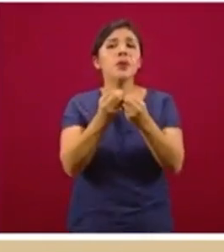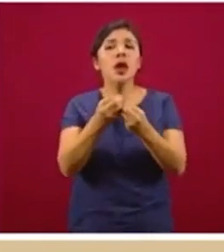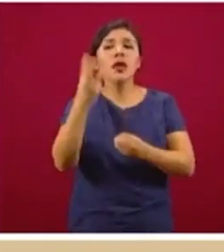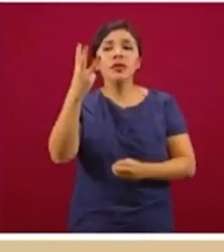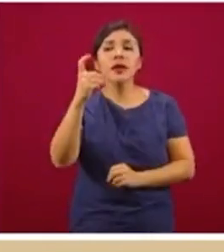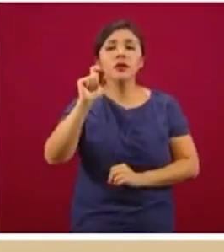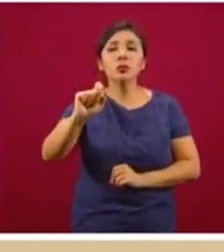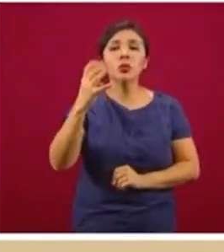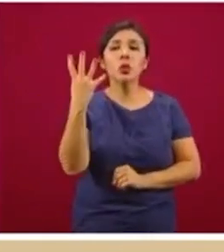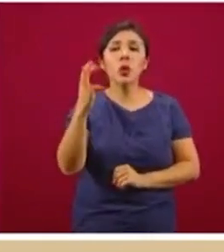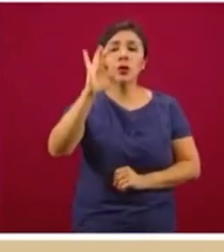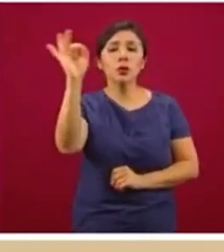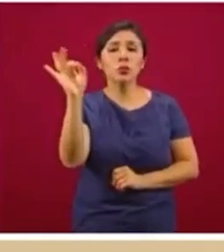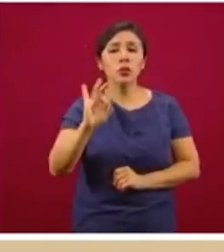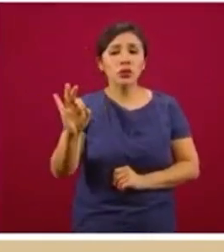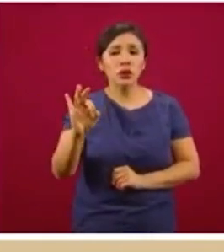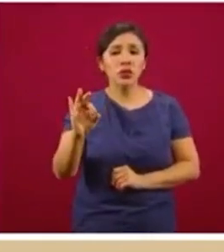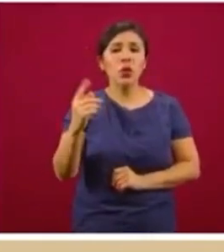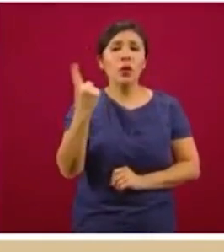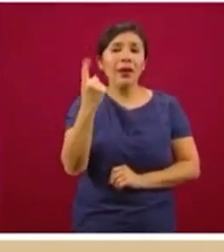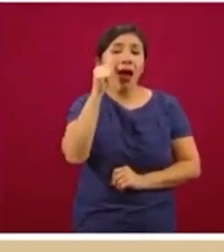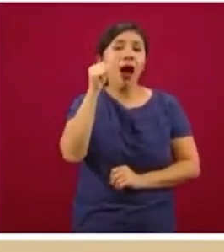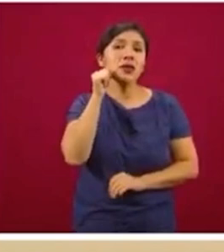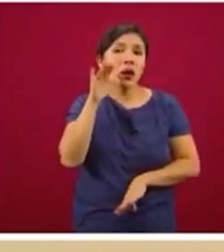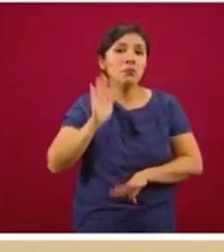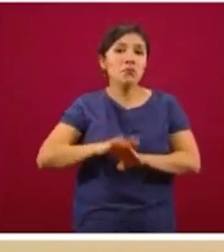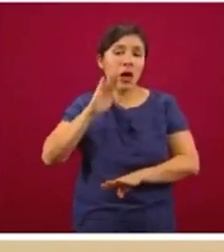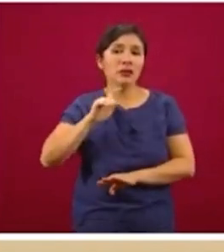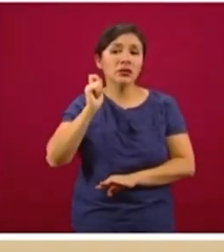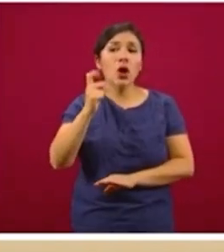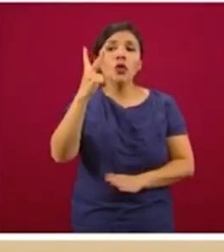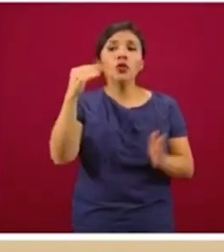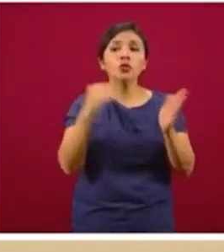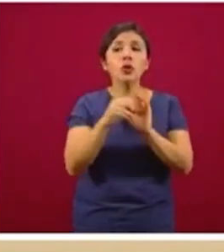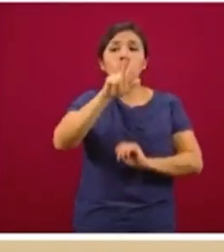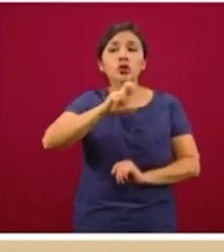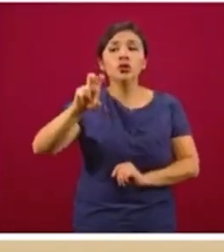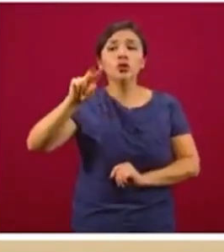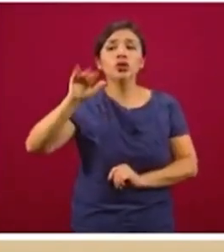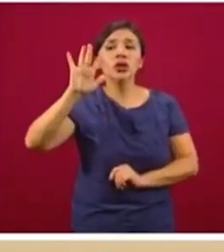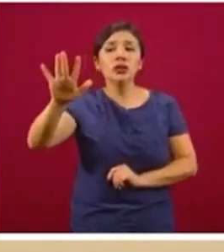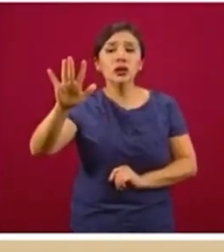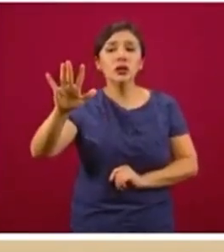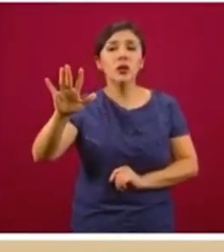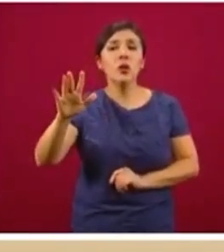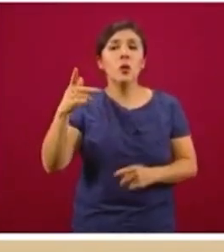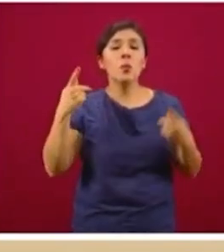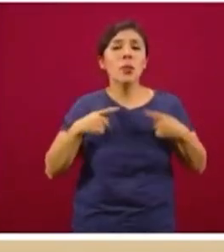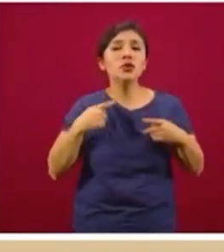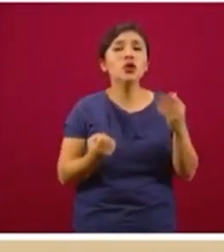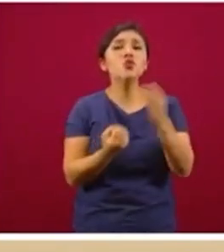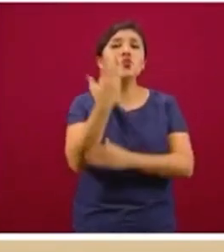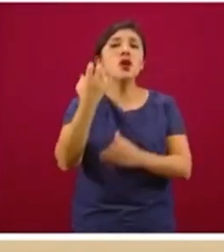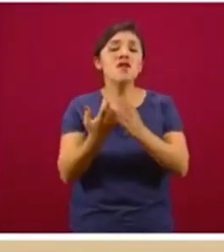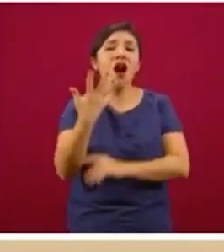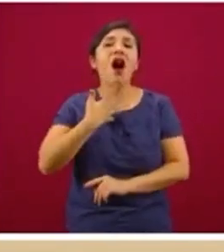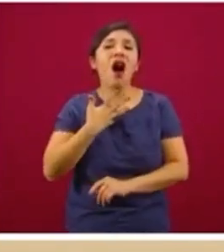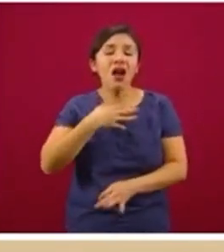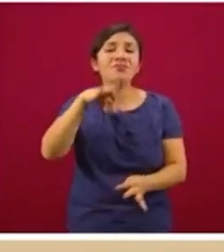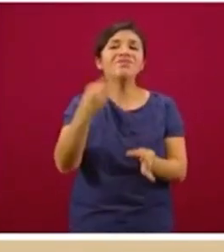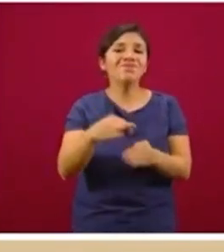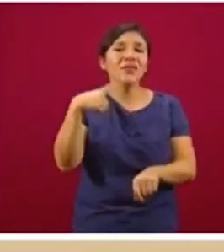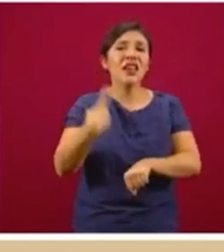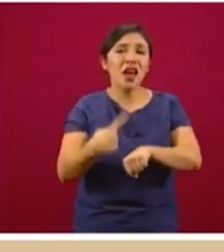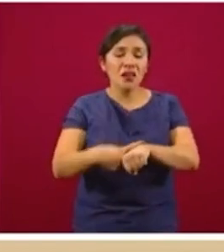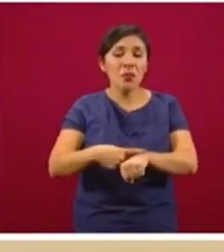3.4 por ciento con respecto a lo que había ayer eso es dos mil 885 casos nuevos que se han confirmado